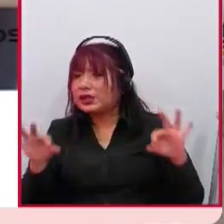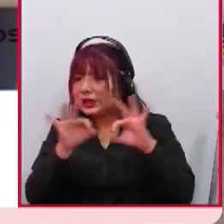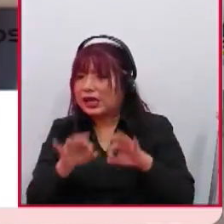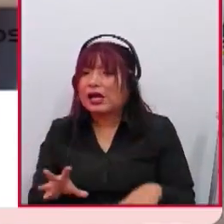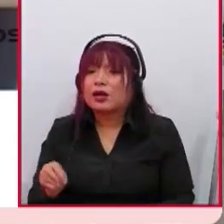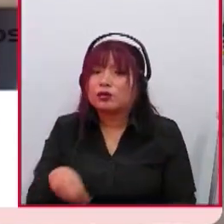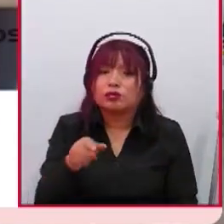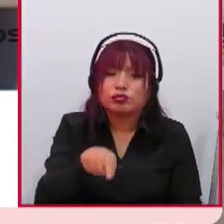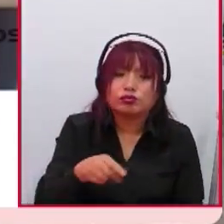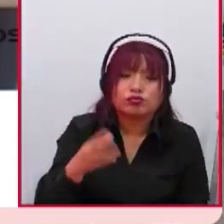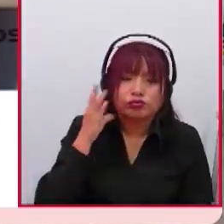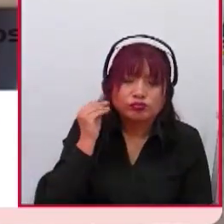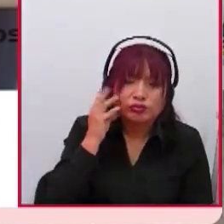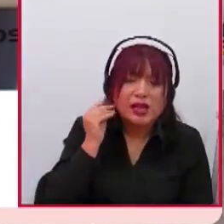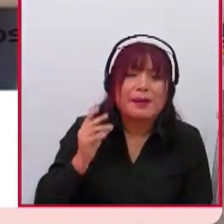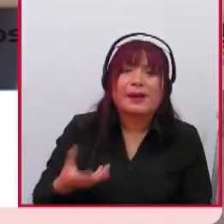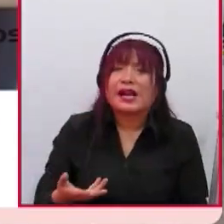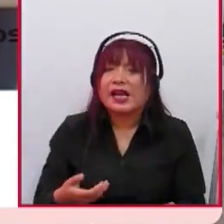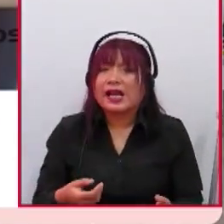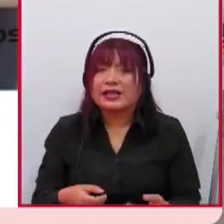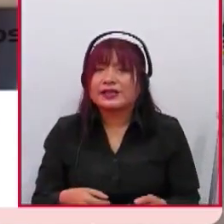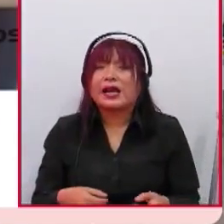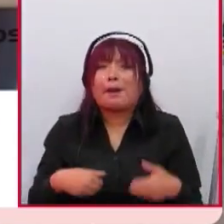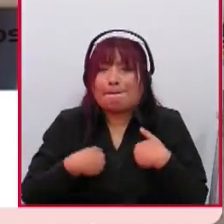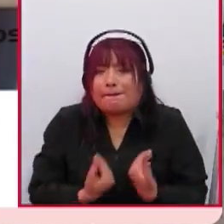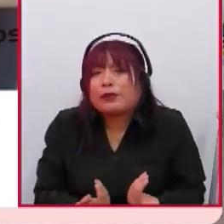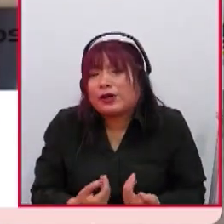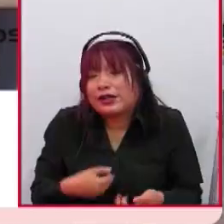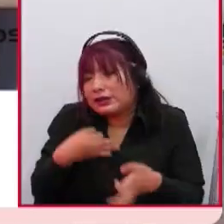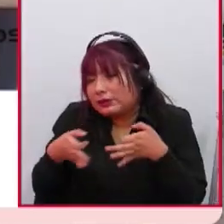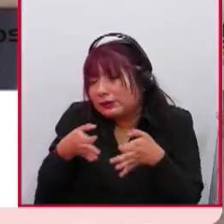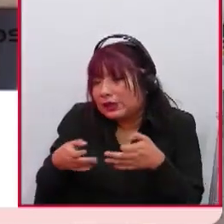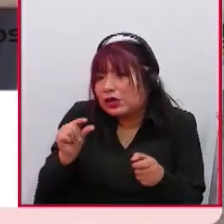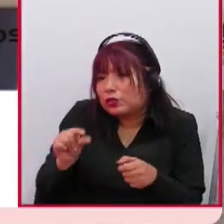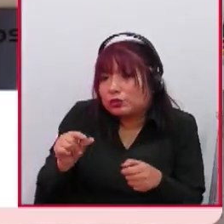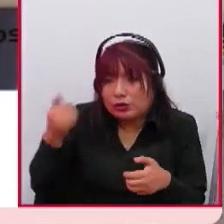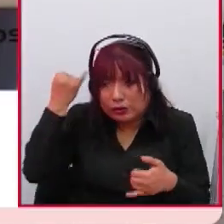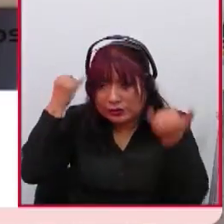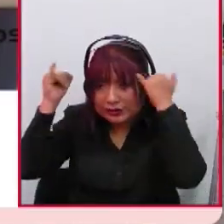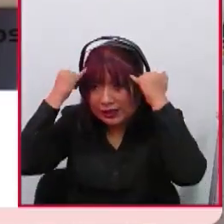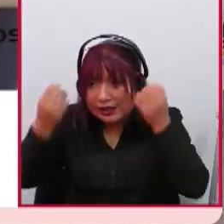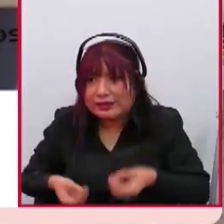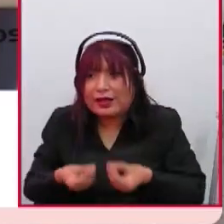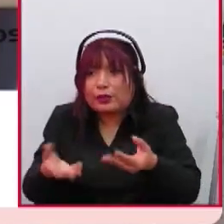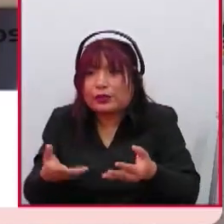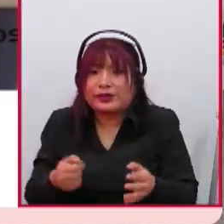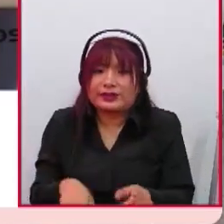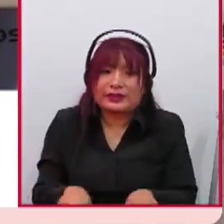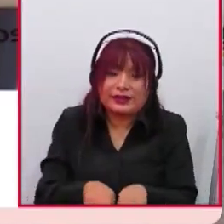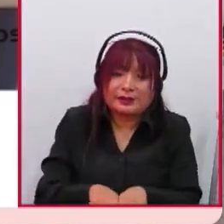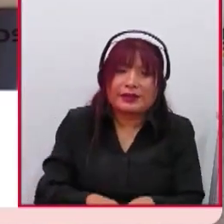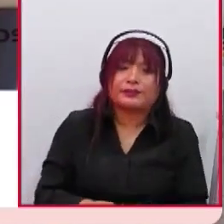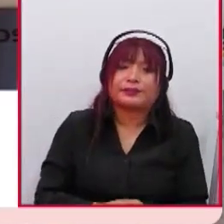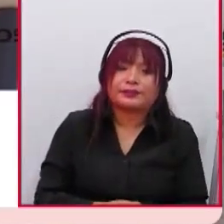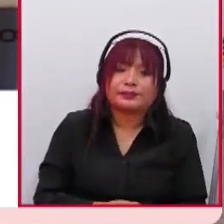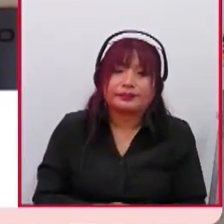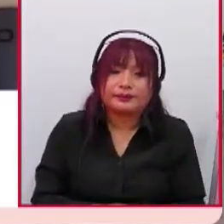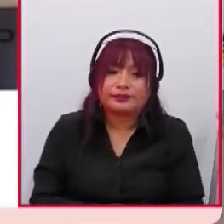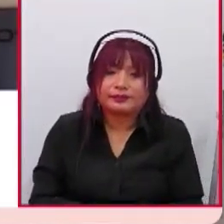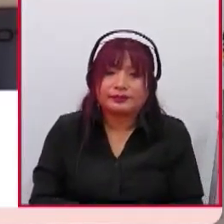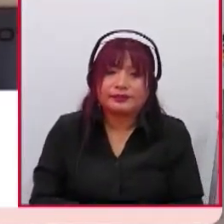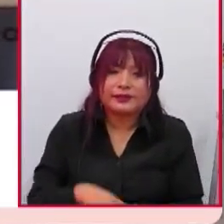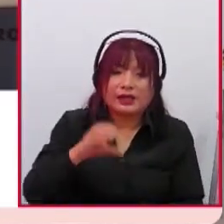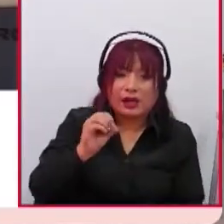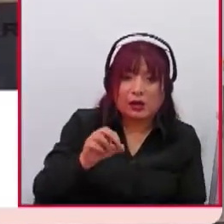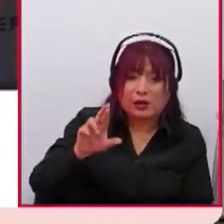esto, puede darnos algunas ideas o conceptos. Mire, el tema del